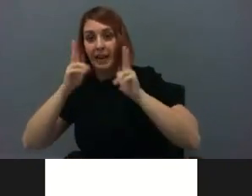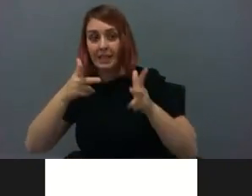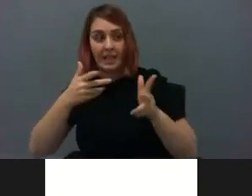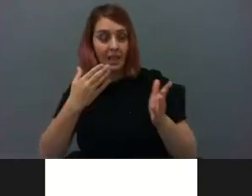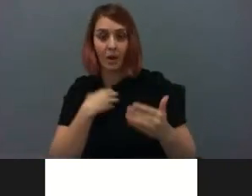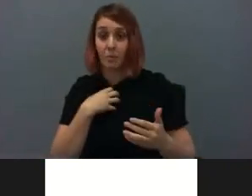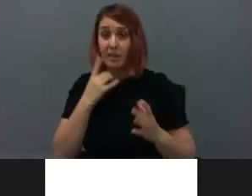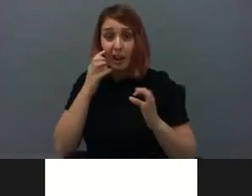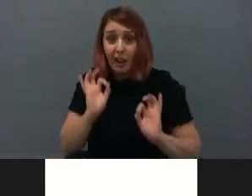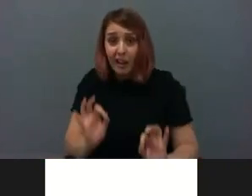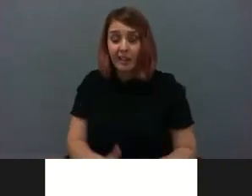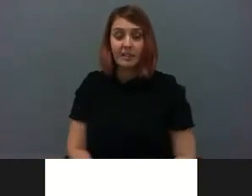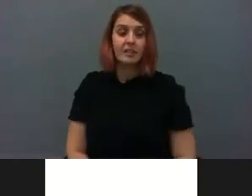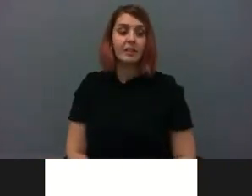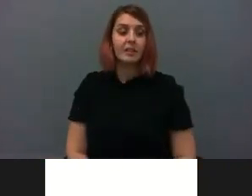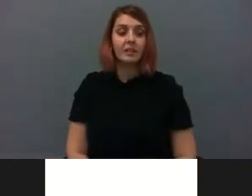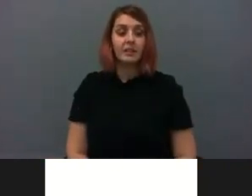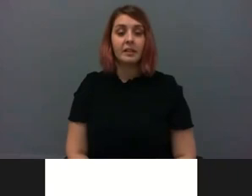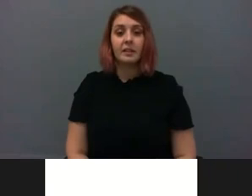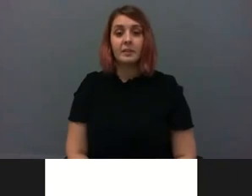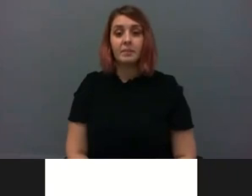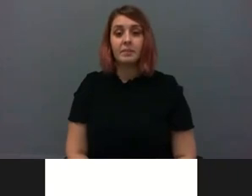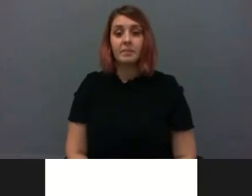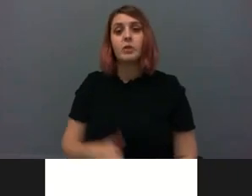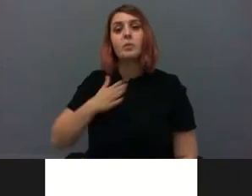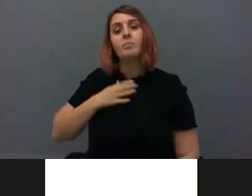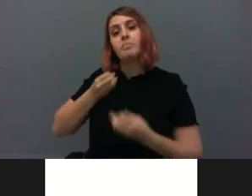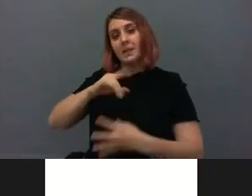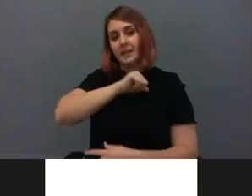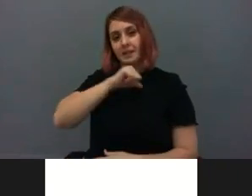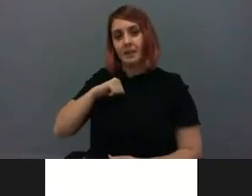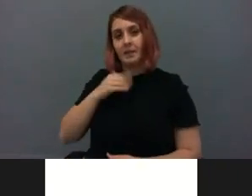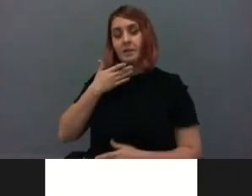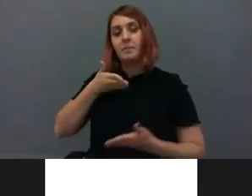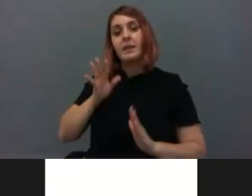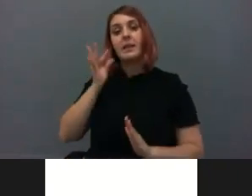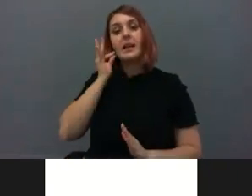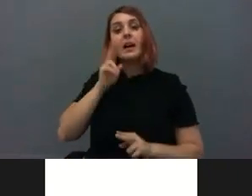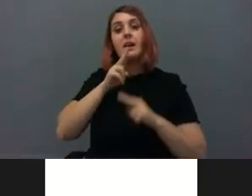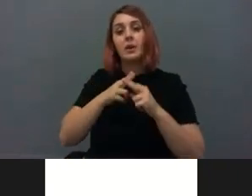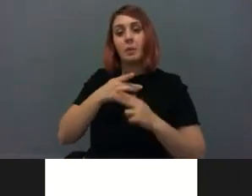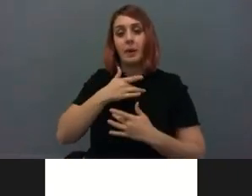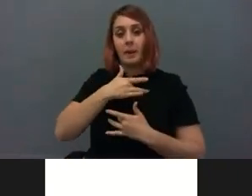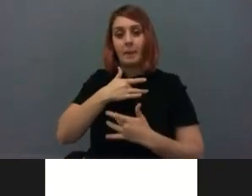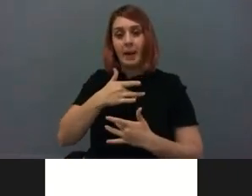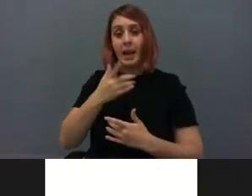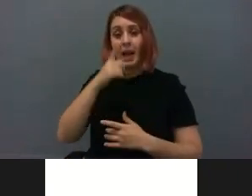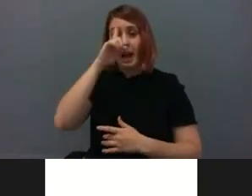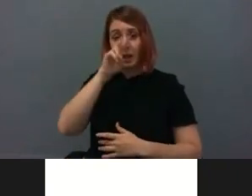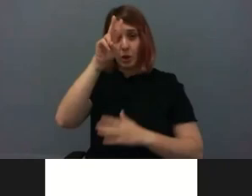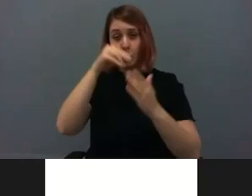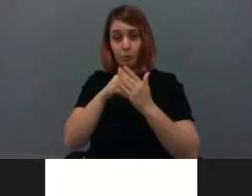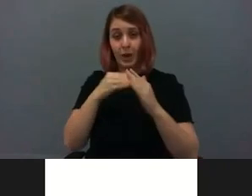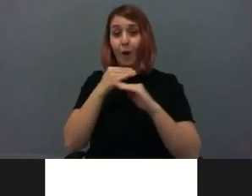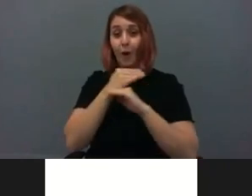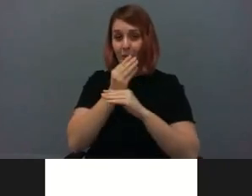realidad. Y les paso a contar el caso personal mío. Mi hija se llama María, nació en el año 2000, en octubre.